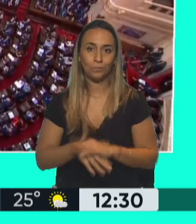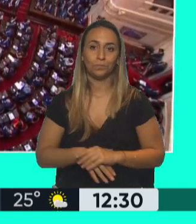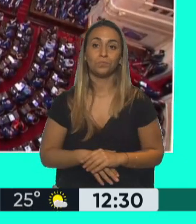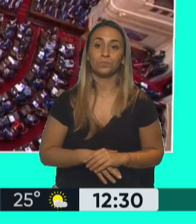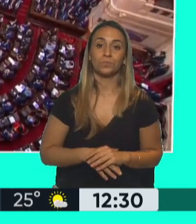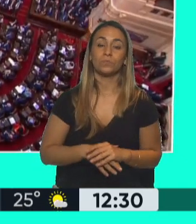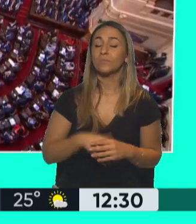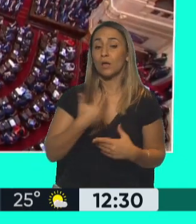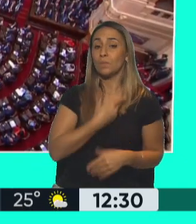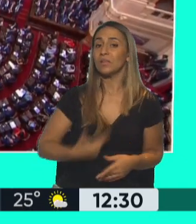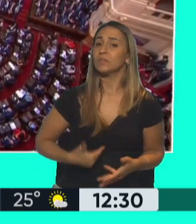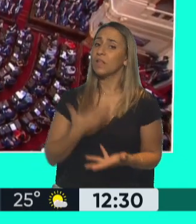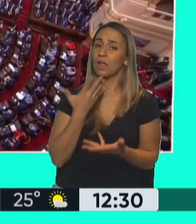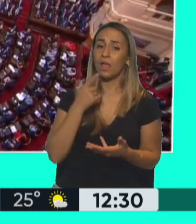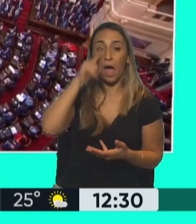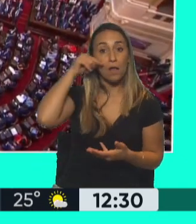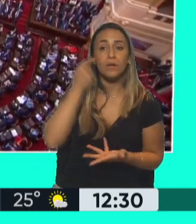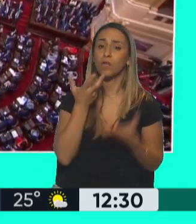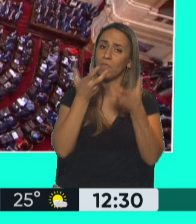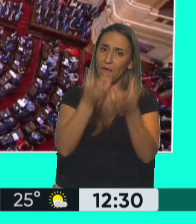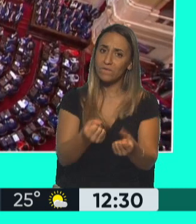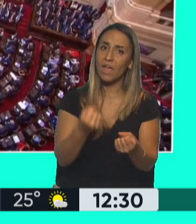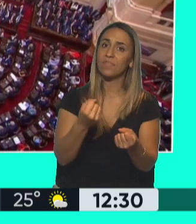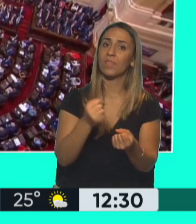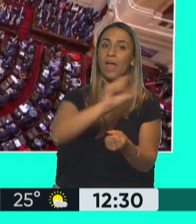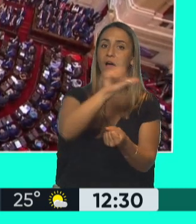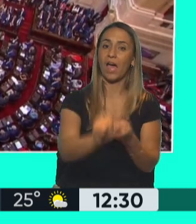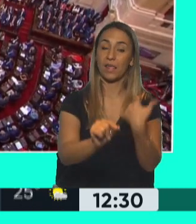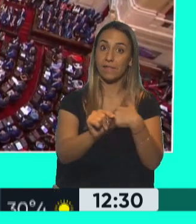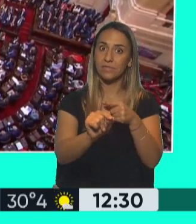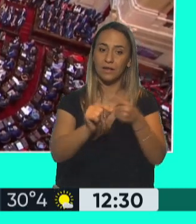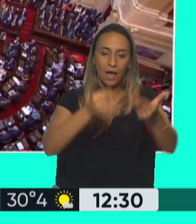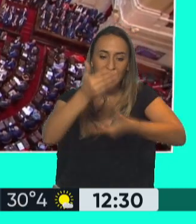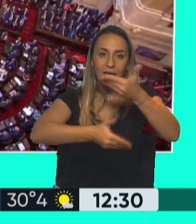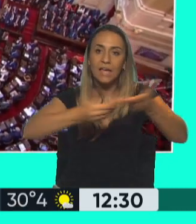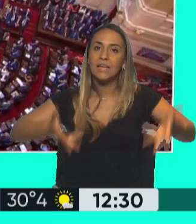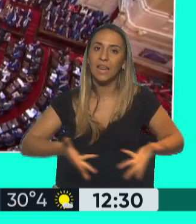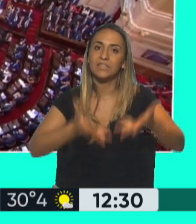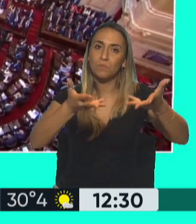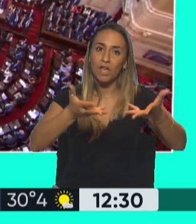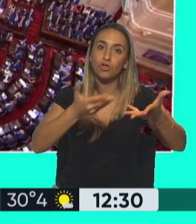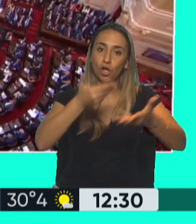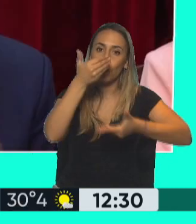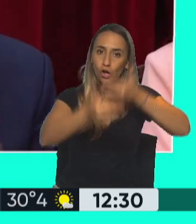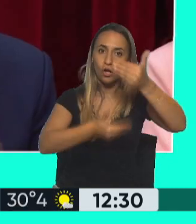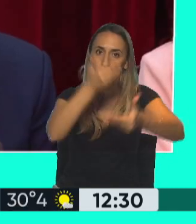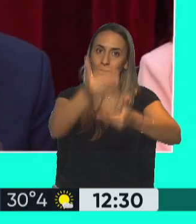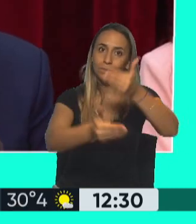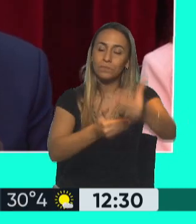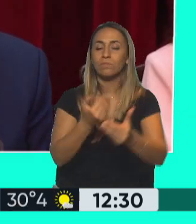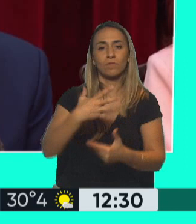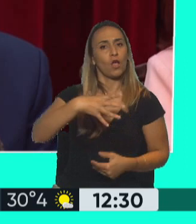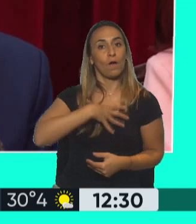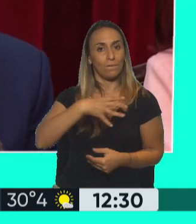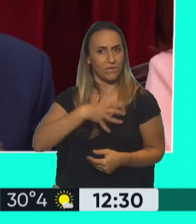que es de crecimiento económico de la Argentina a partir de creer y confiar en lo que es la